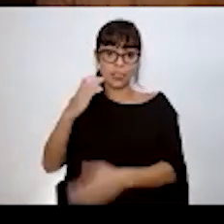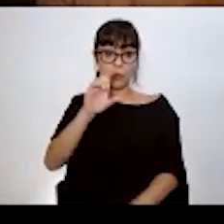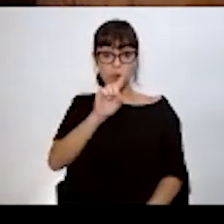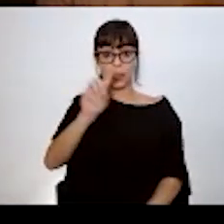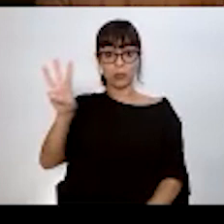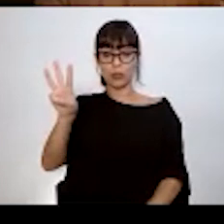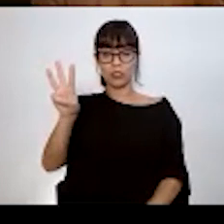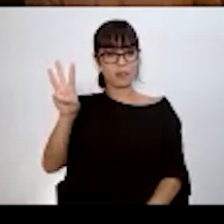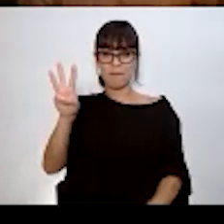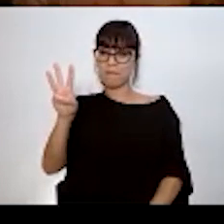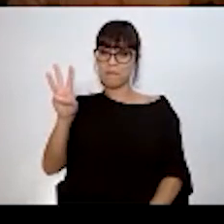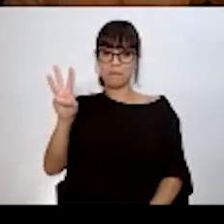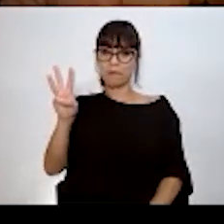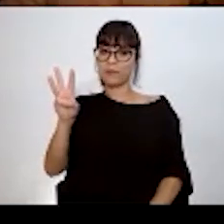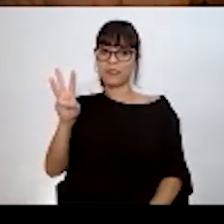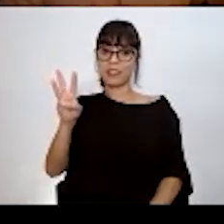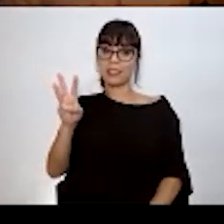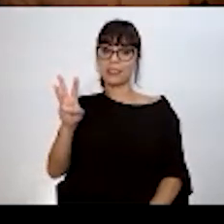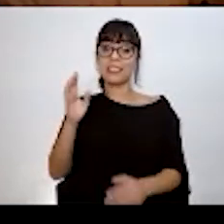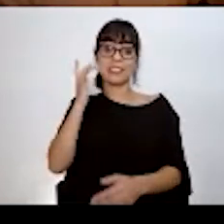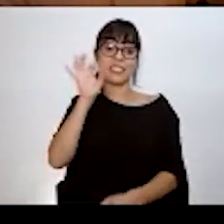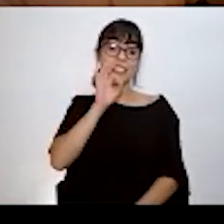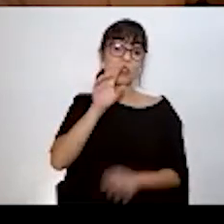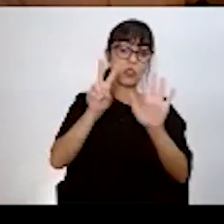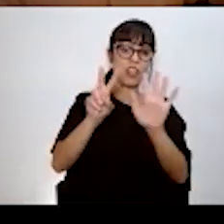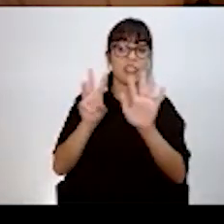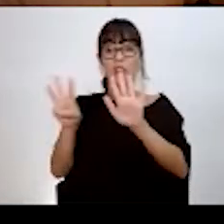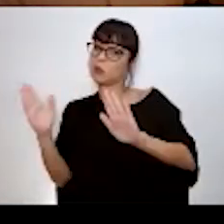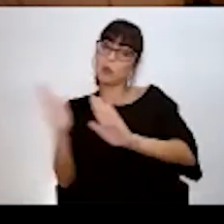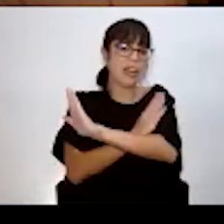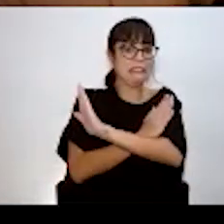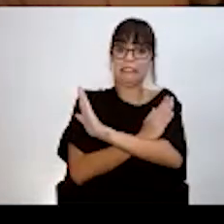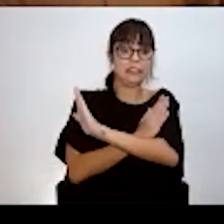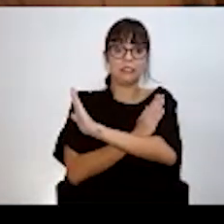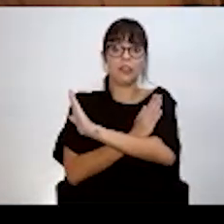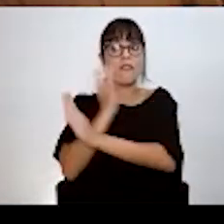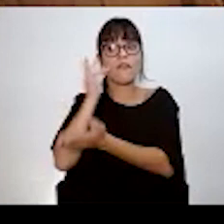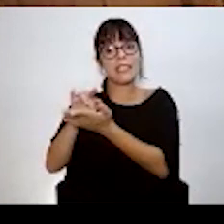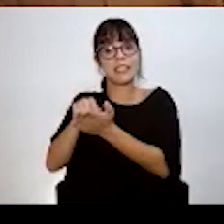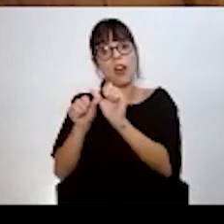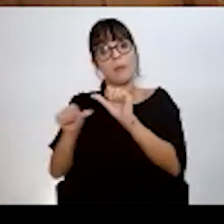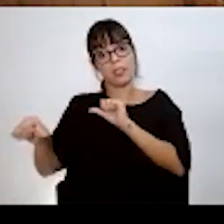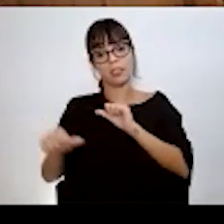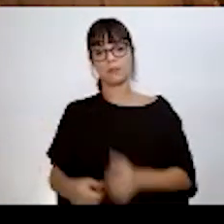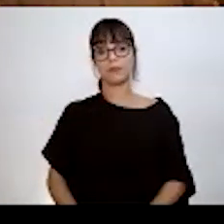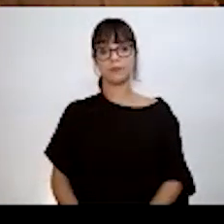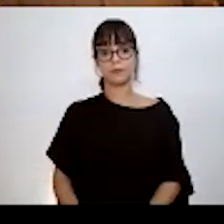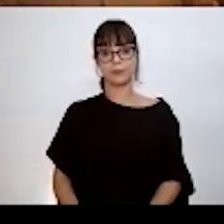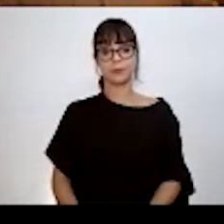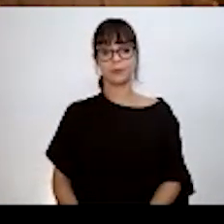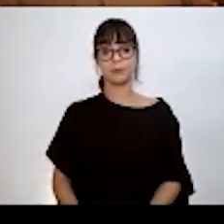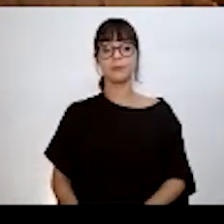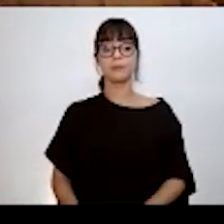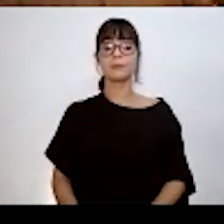del siglo 7 u 8 después de Cristo. ¿Qué sucede en el siguiente momento de